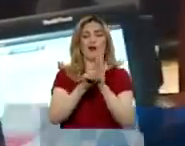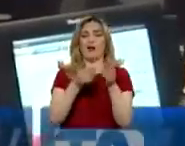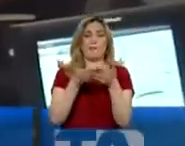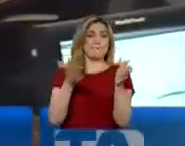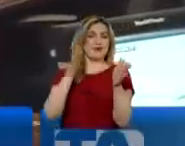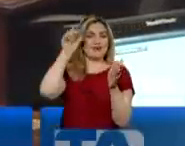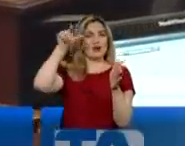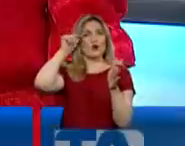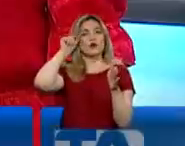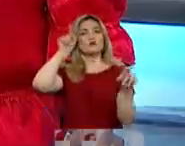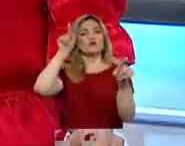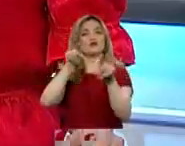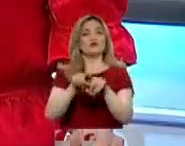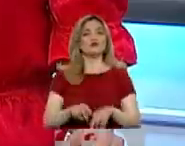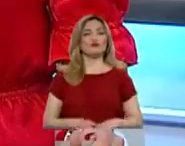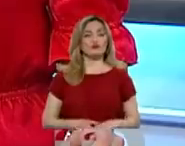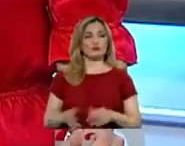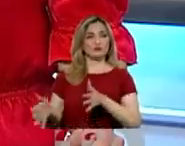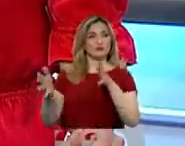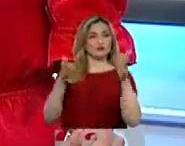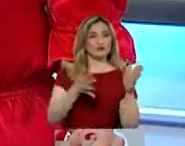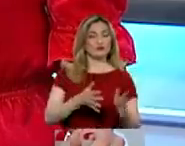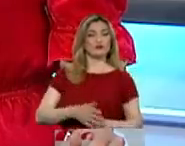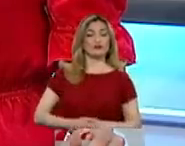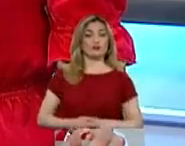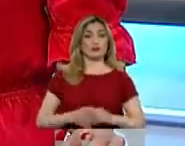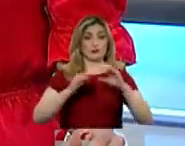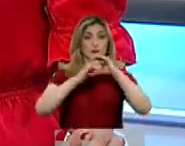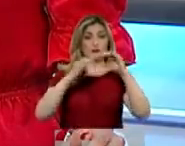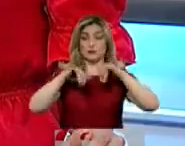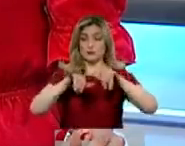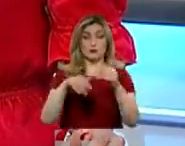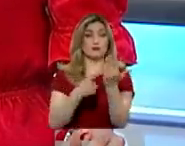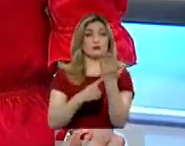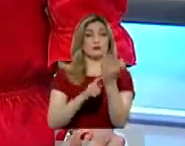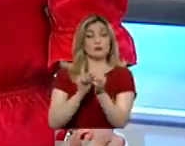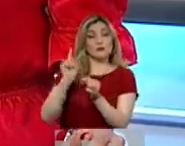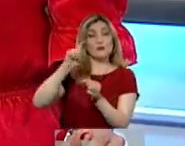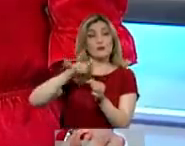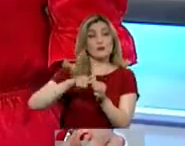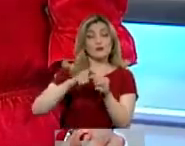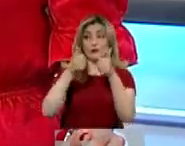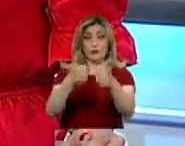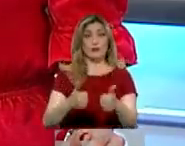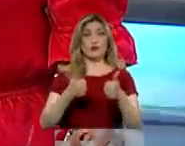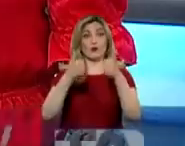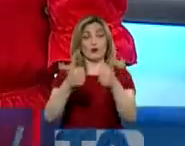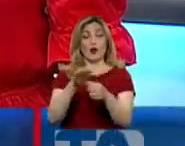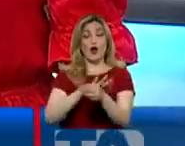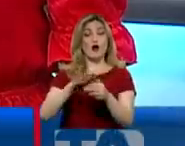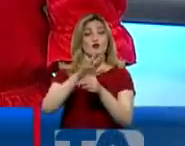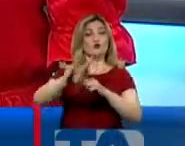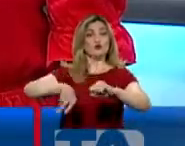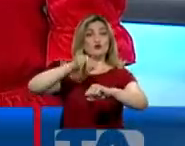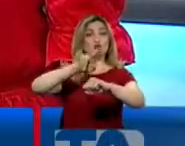samaniego 24 horas mientras tanto en el cn continúa el análisis de las inscripciones de los candidatos de ámbito nacional